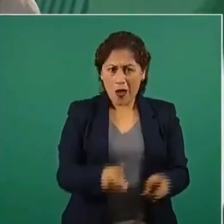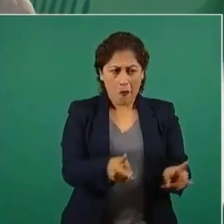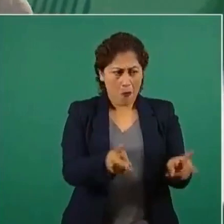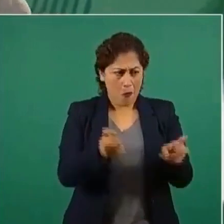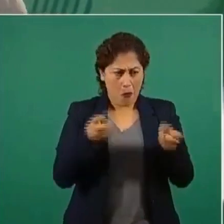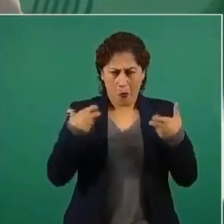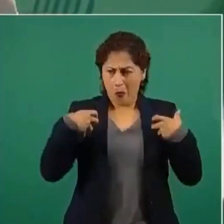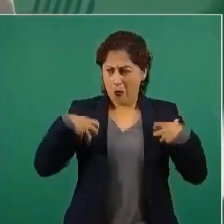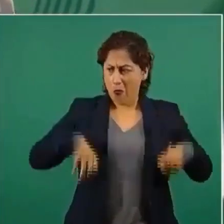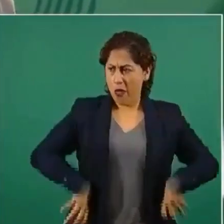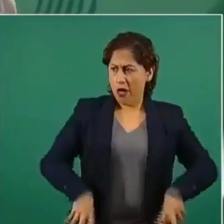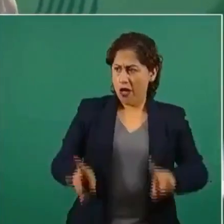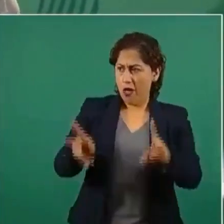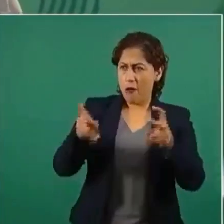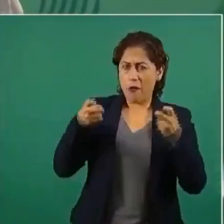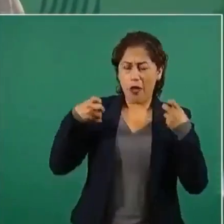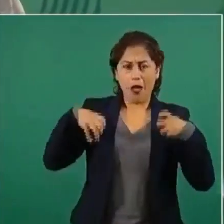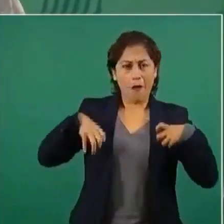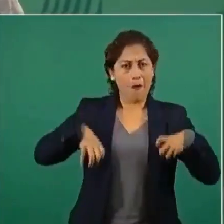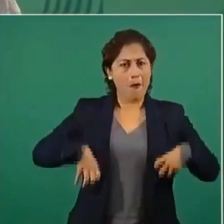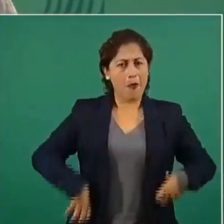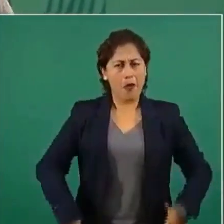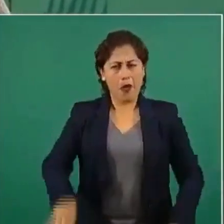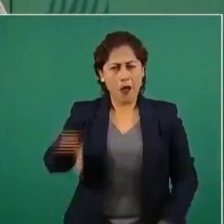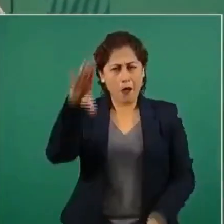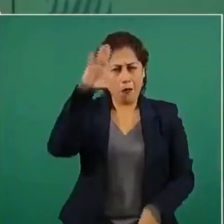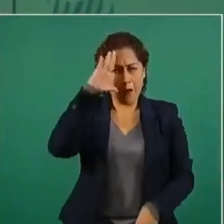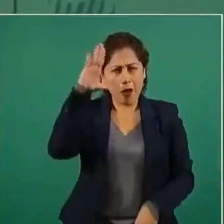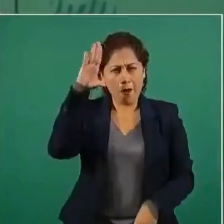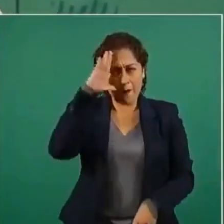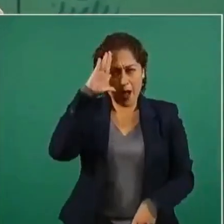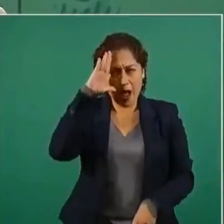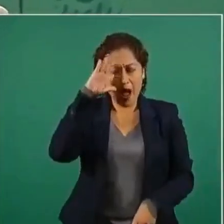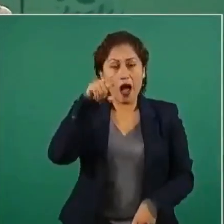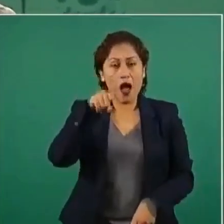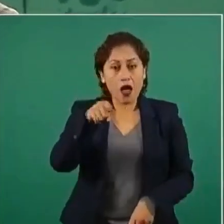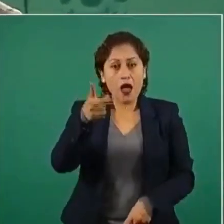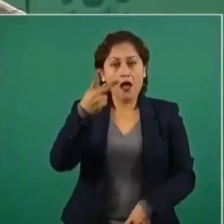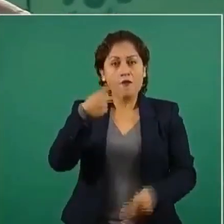del mundo. Y no nos dimos cuenta.